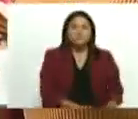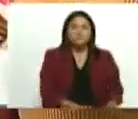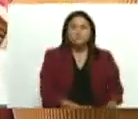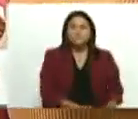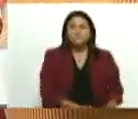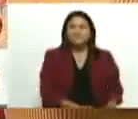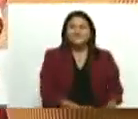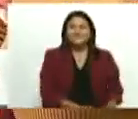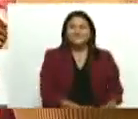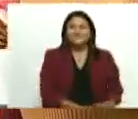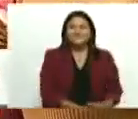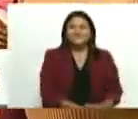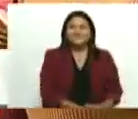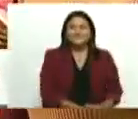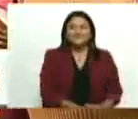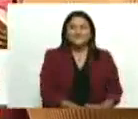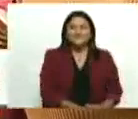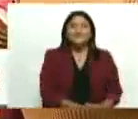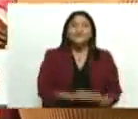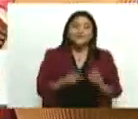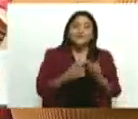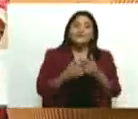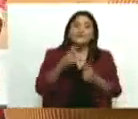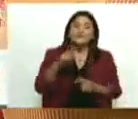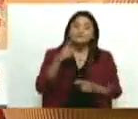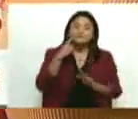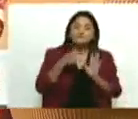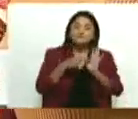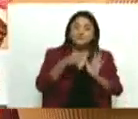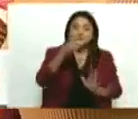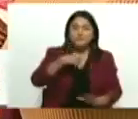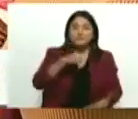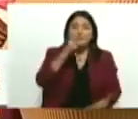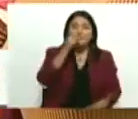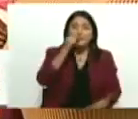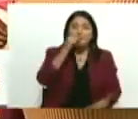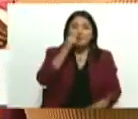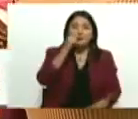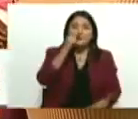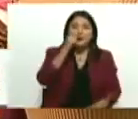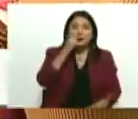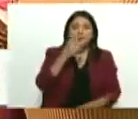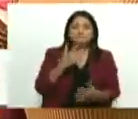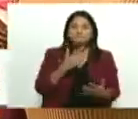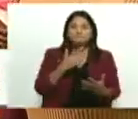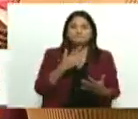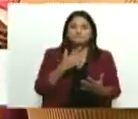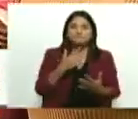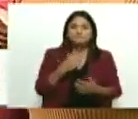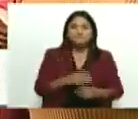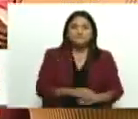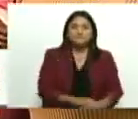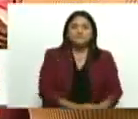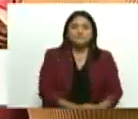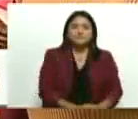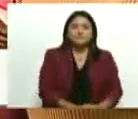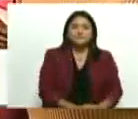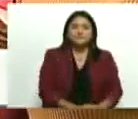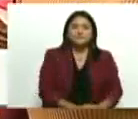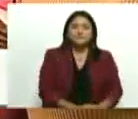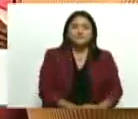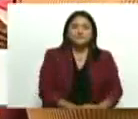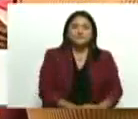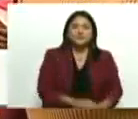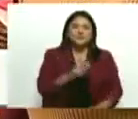el último momento y que se enfrentó con el brillo de los ojos que siempre tuvo a las hienas que se ensañaron contra